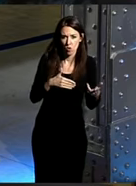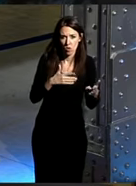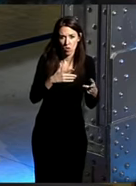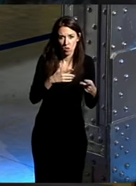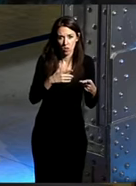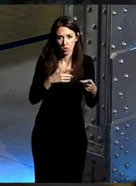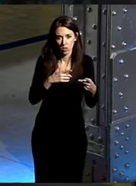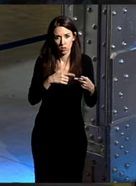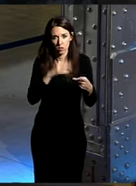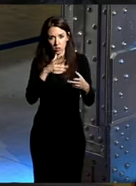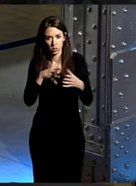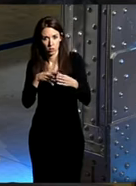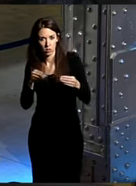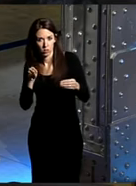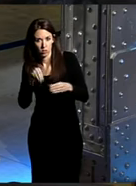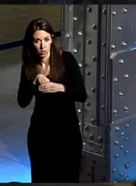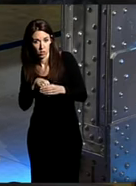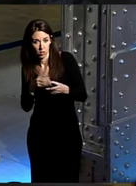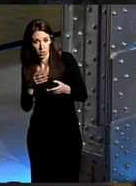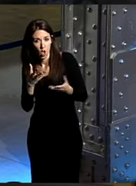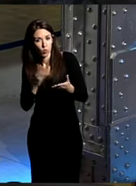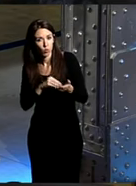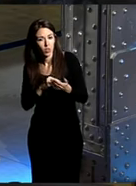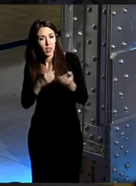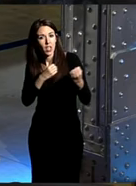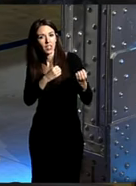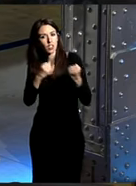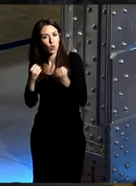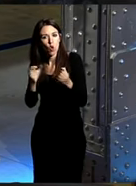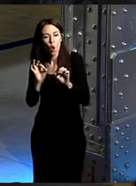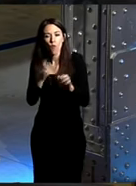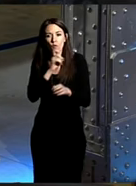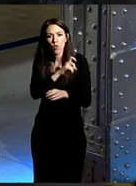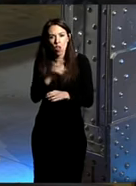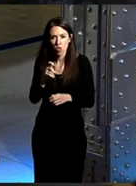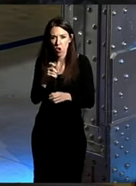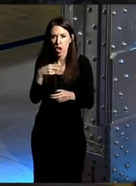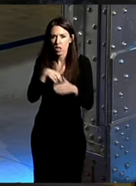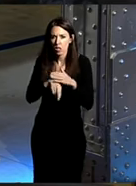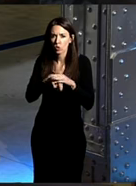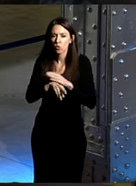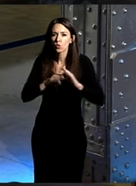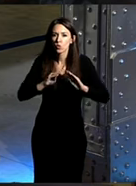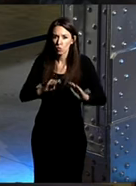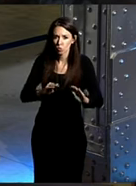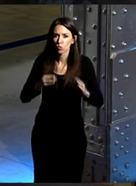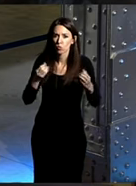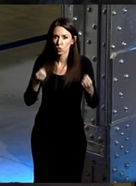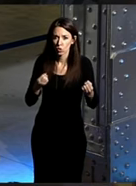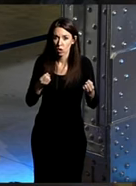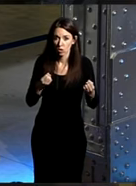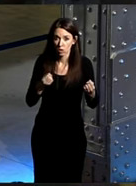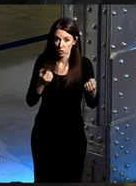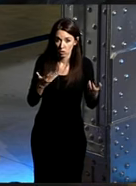francotiradora, muchas veces apoyada por instituciones o por fundaciones que tienen muchos recursos,